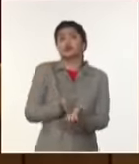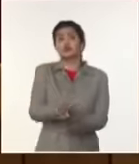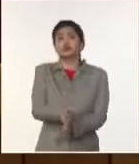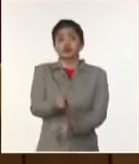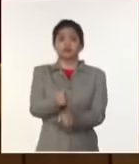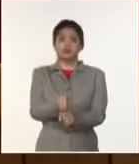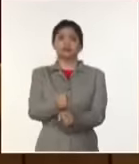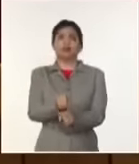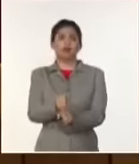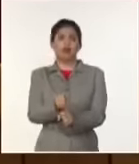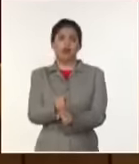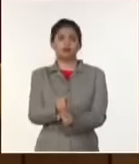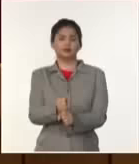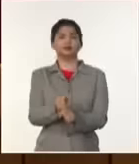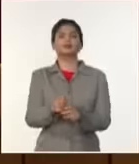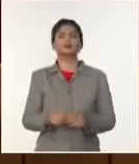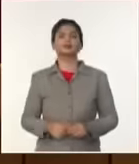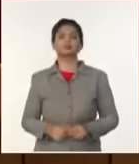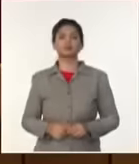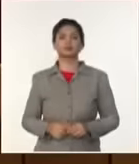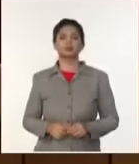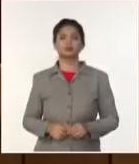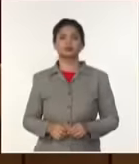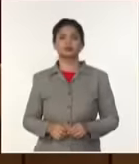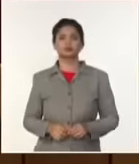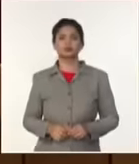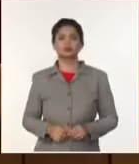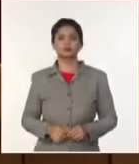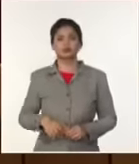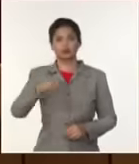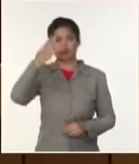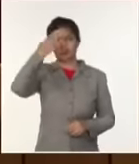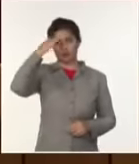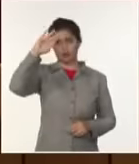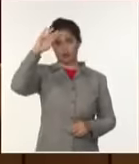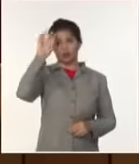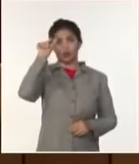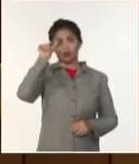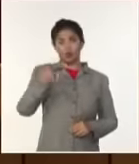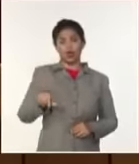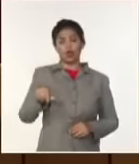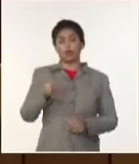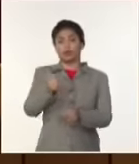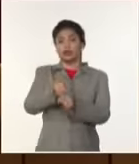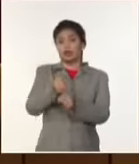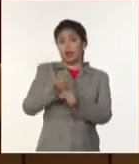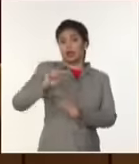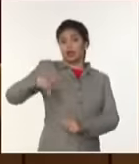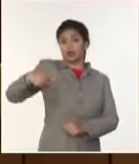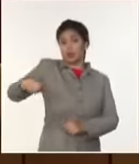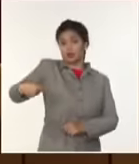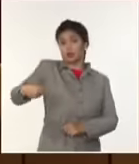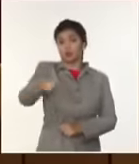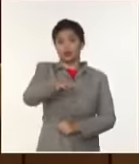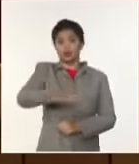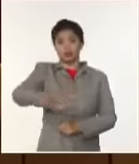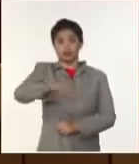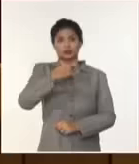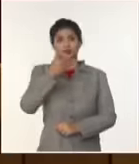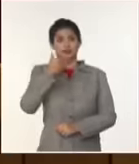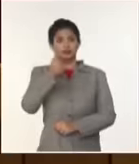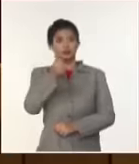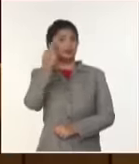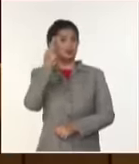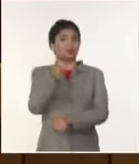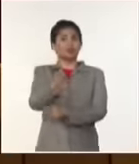las voces de la desesperanza. Lo cubano es rehacernos cada día en el arte de lo posible y probar que, como nos enseñó